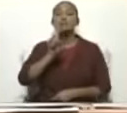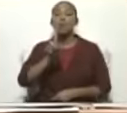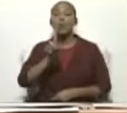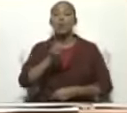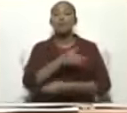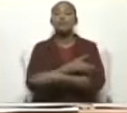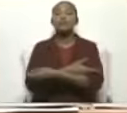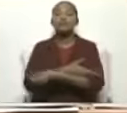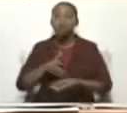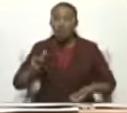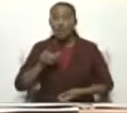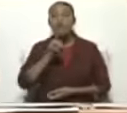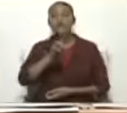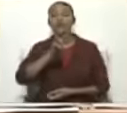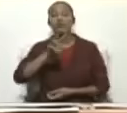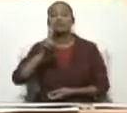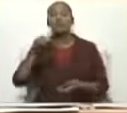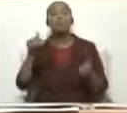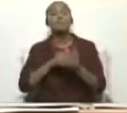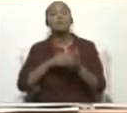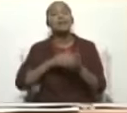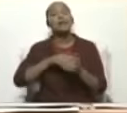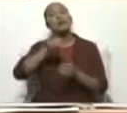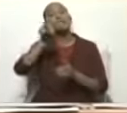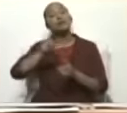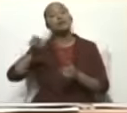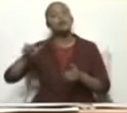21.330.000 electores.